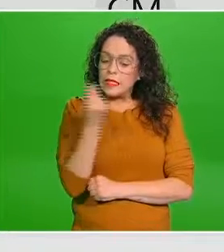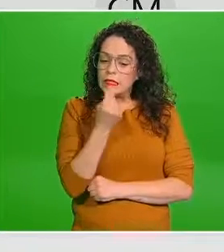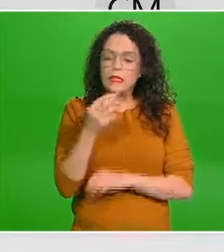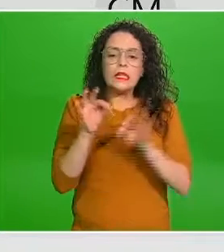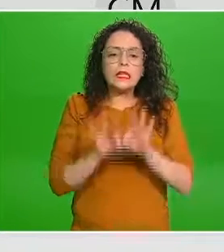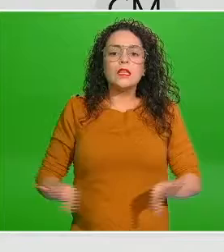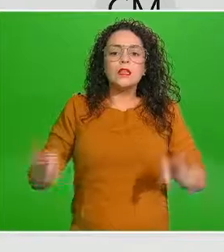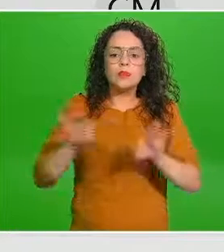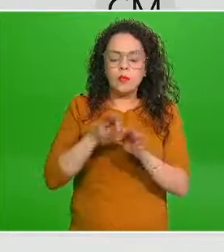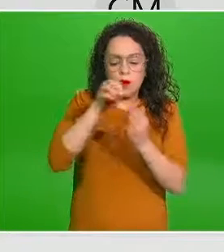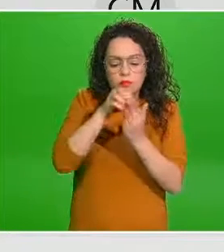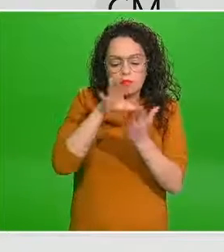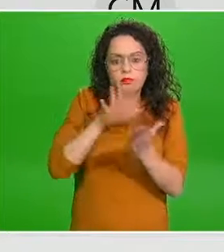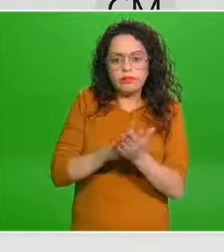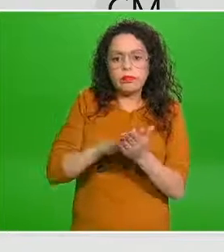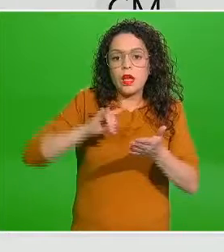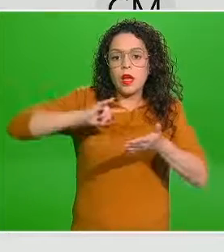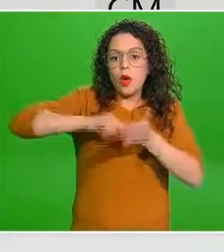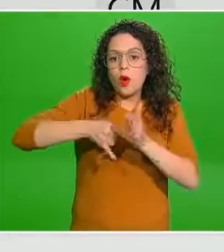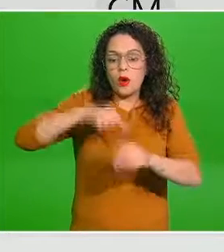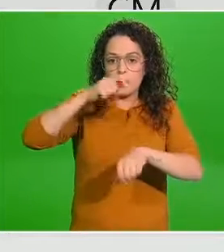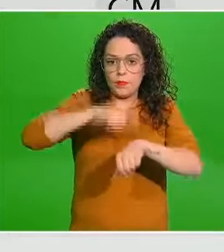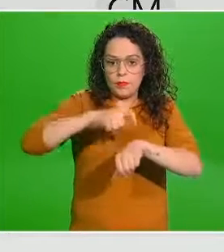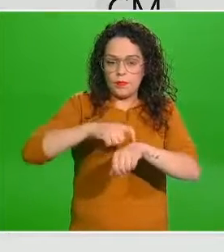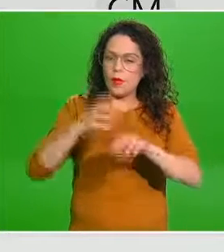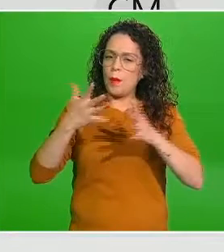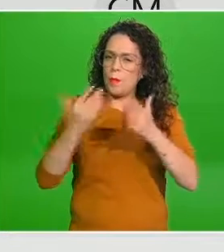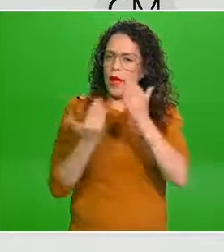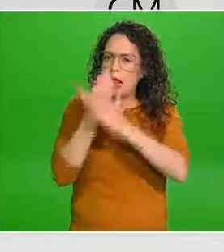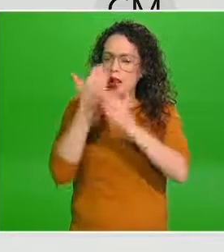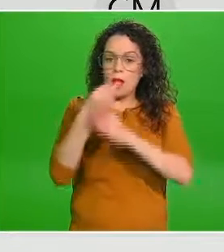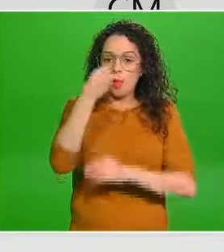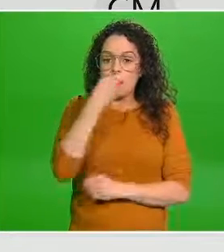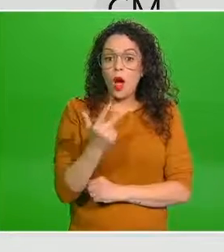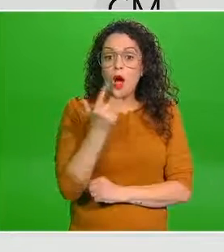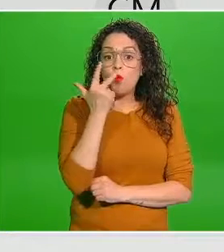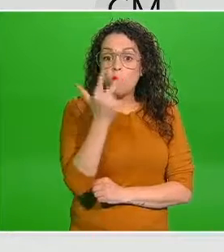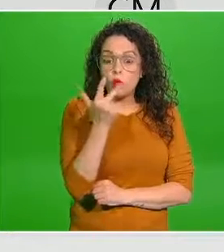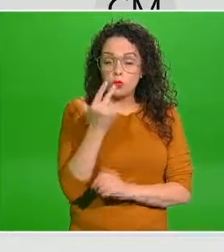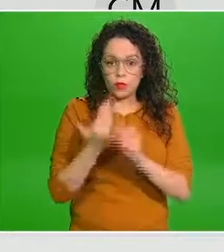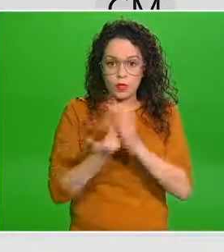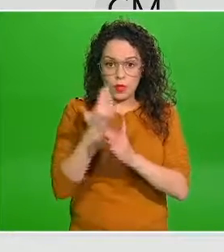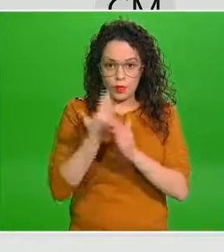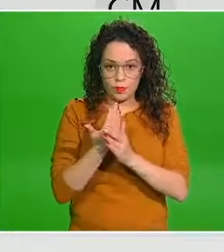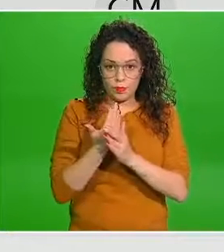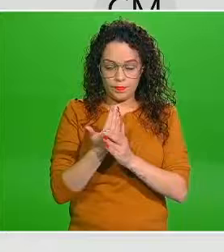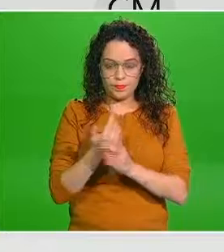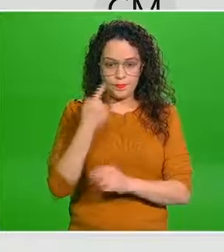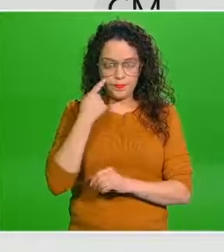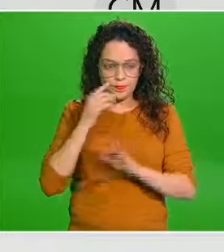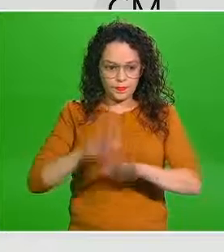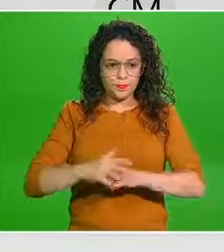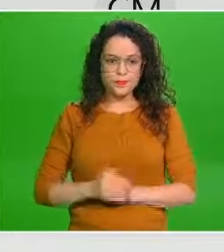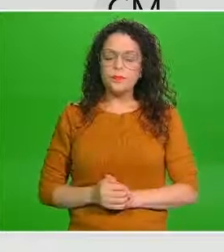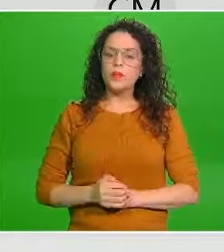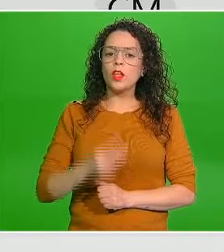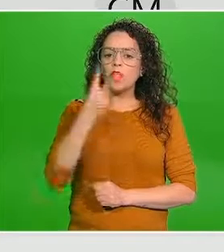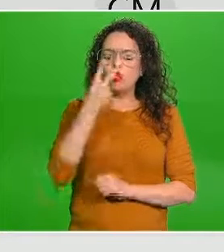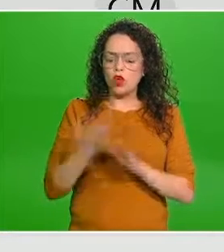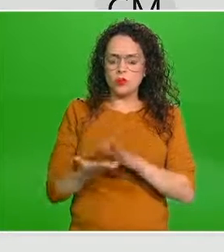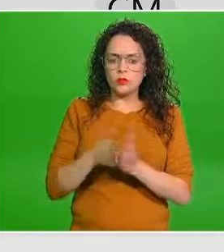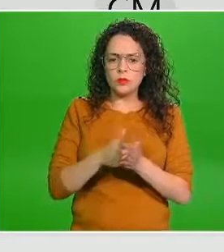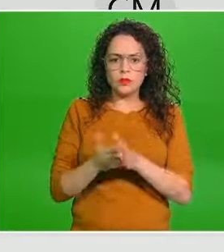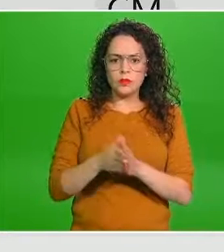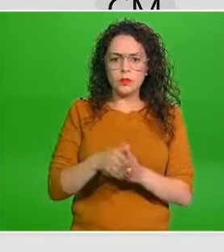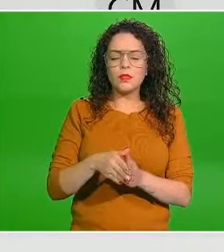El desayuno lo marcamos en un promedio de 8 de la mañana y les voy a dar las opciones. La opción A serían 2 quesadillas de